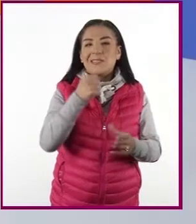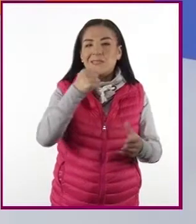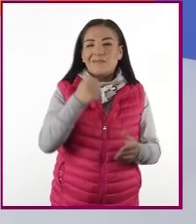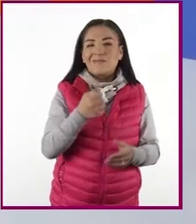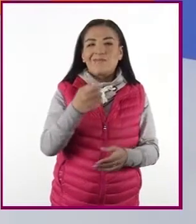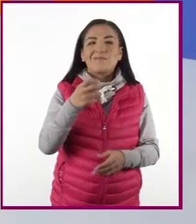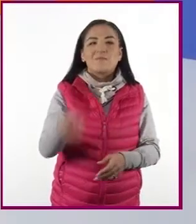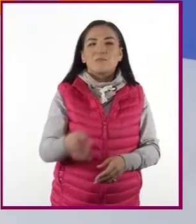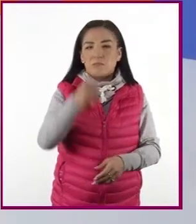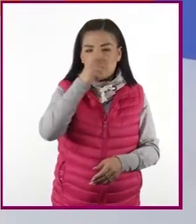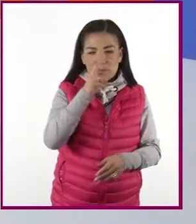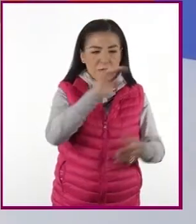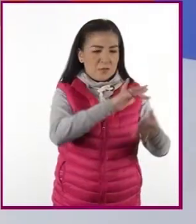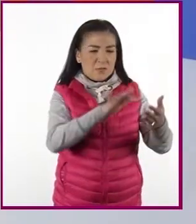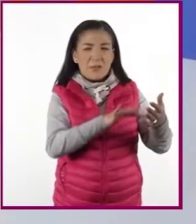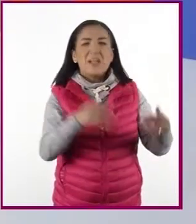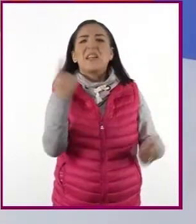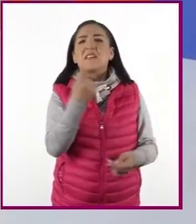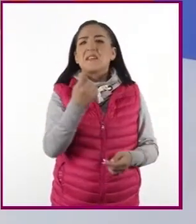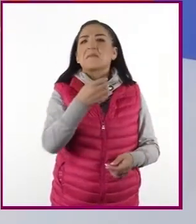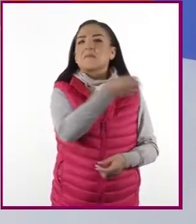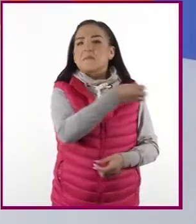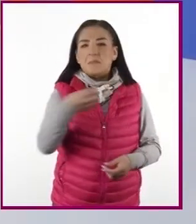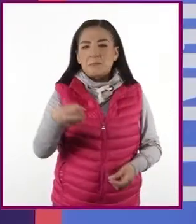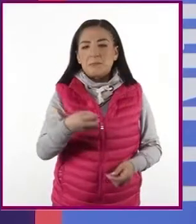la relevancia para la antología.